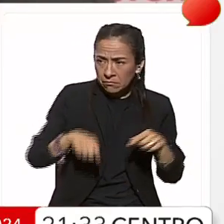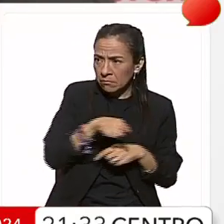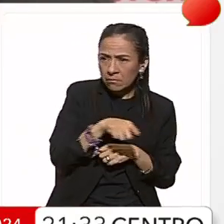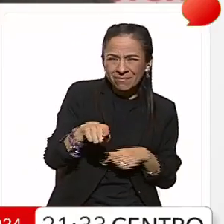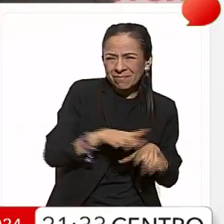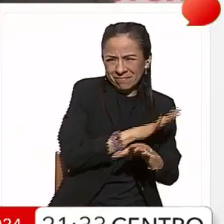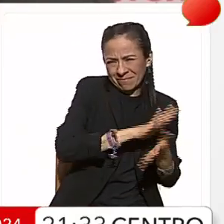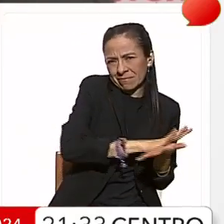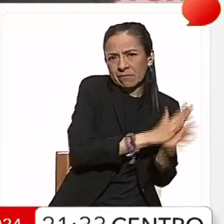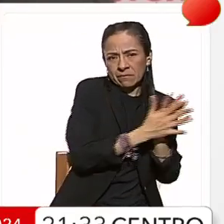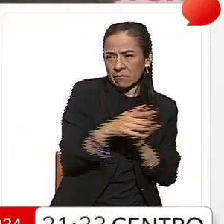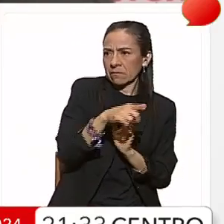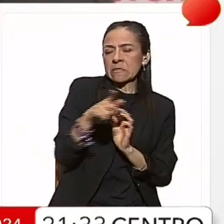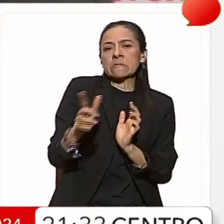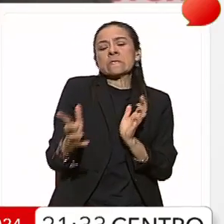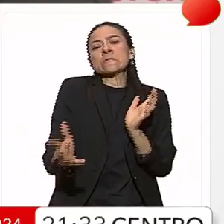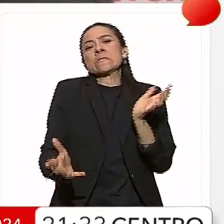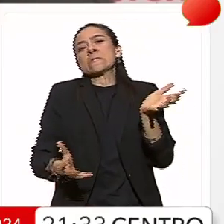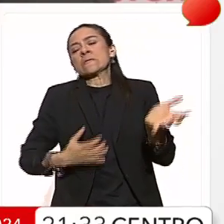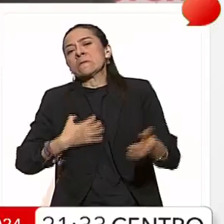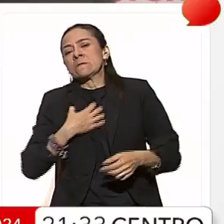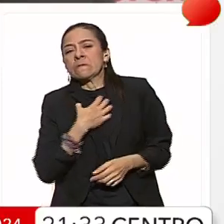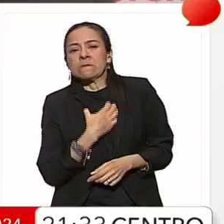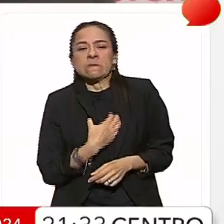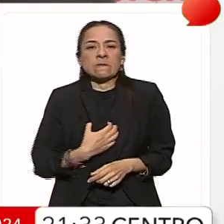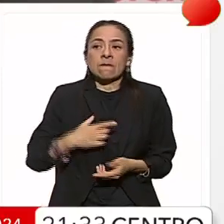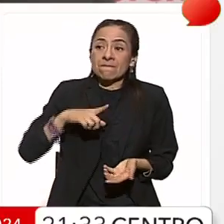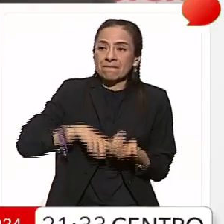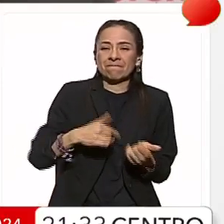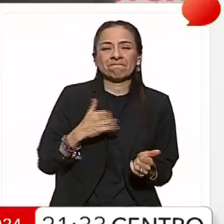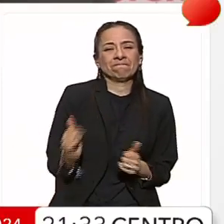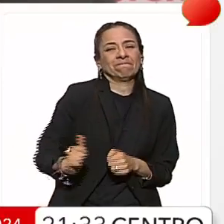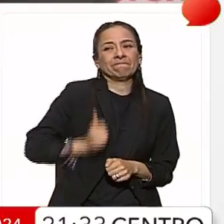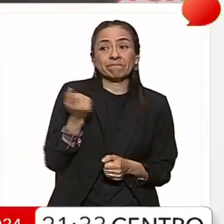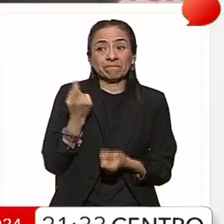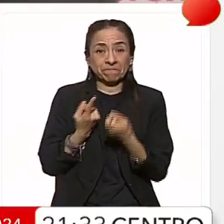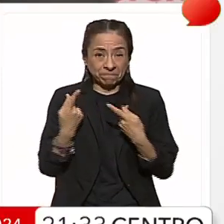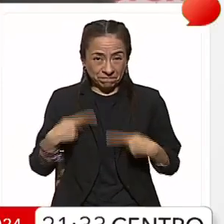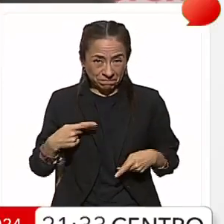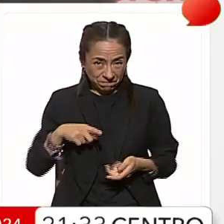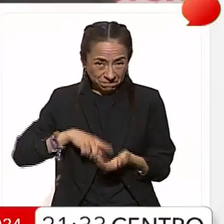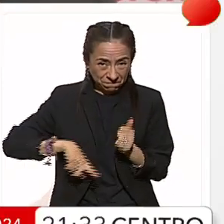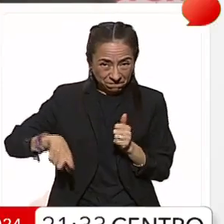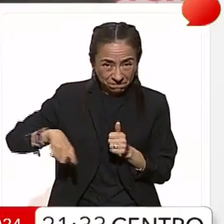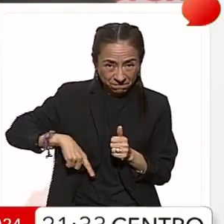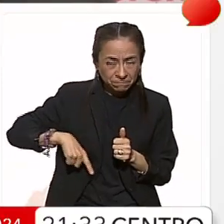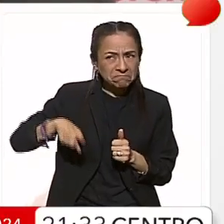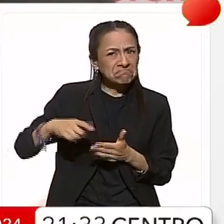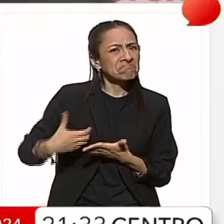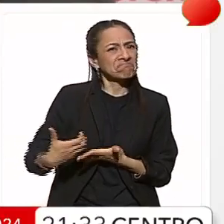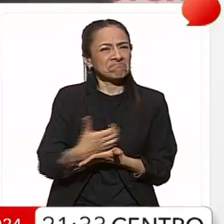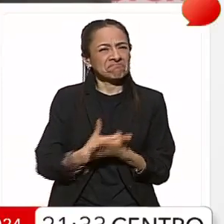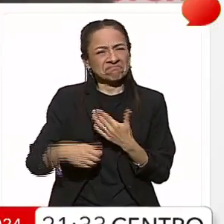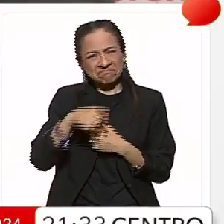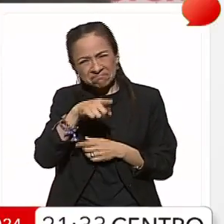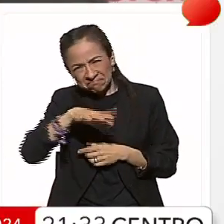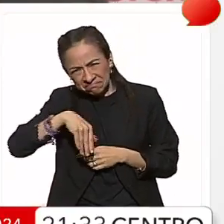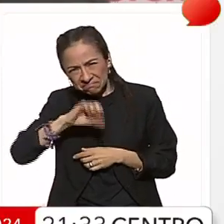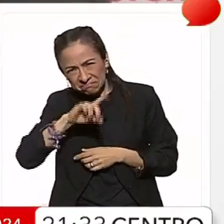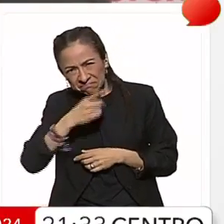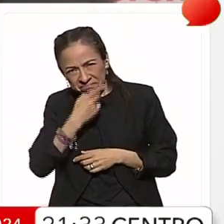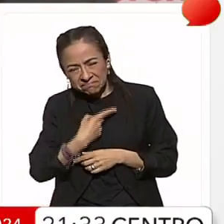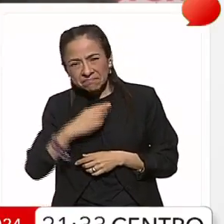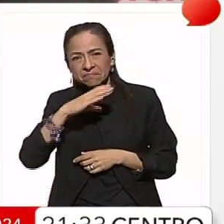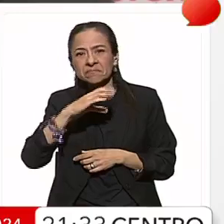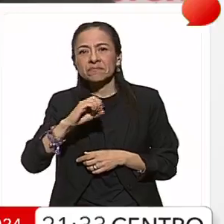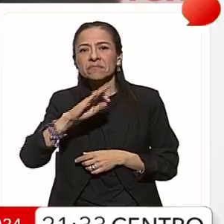ellos, con servidores públicos que ganaban, en el caso de los que comentas, Azul, de COFESE